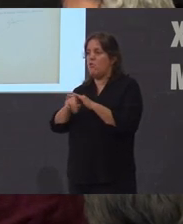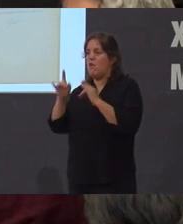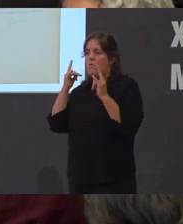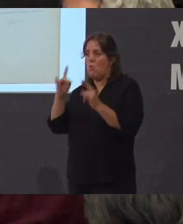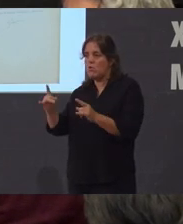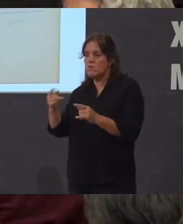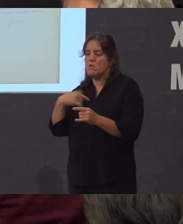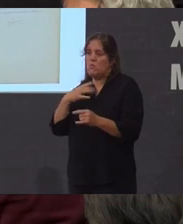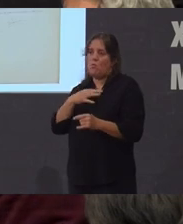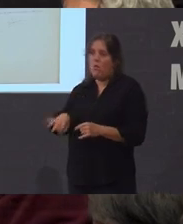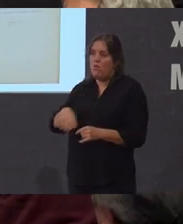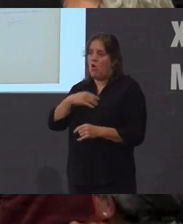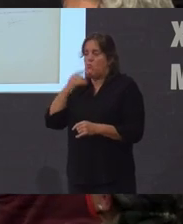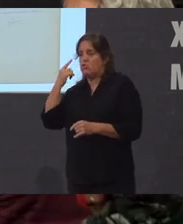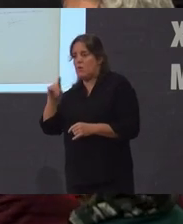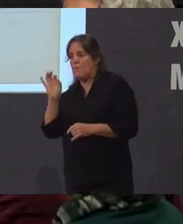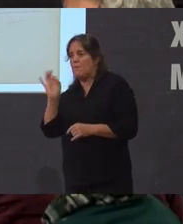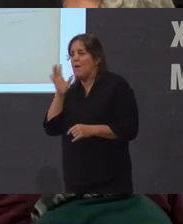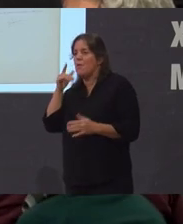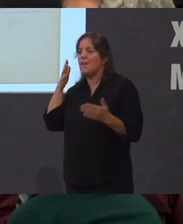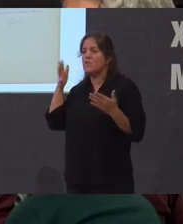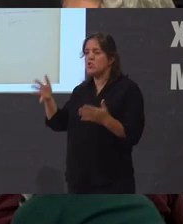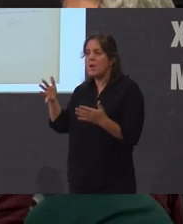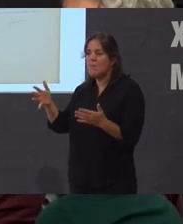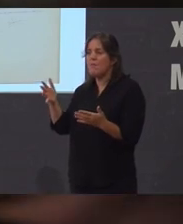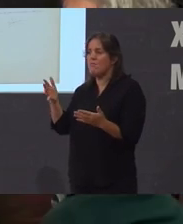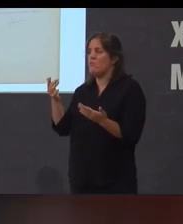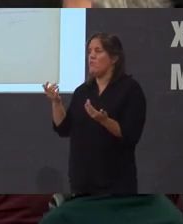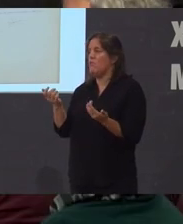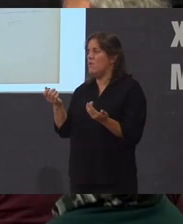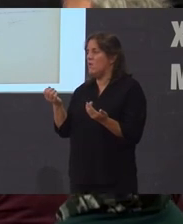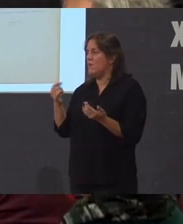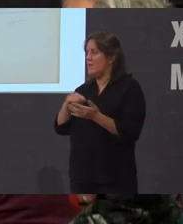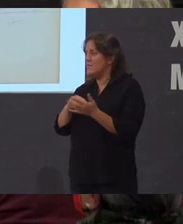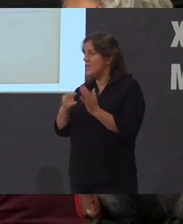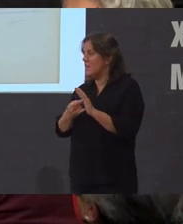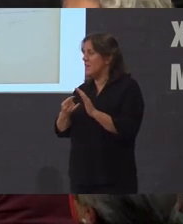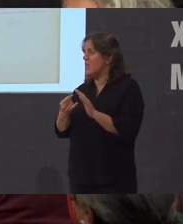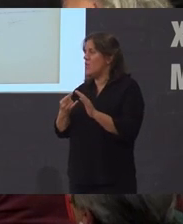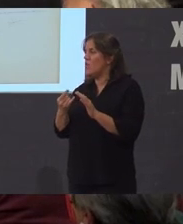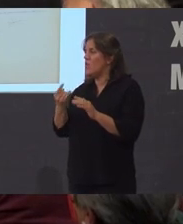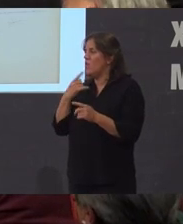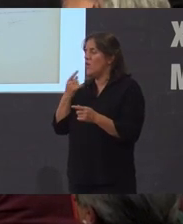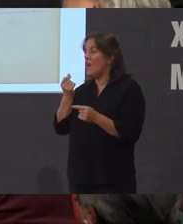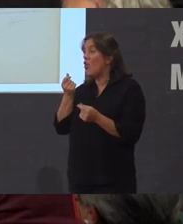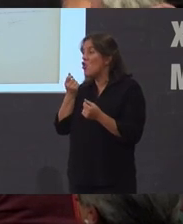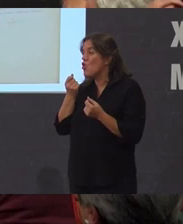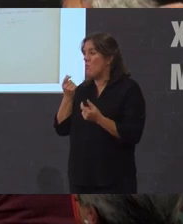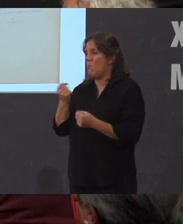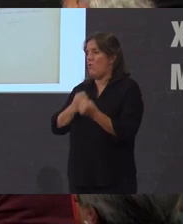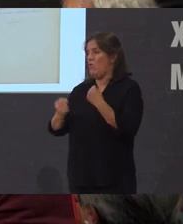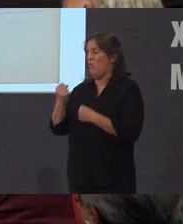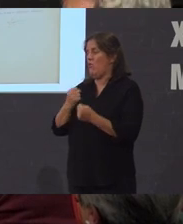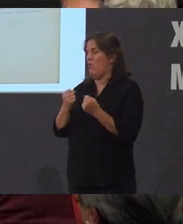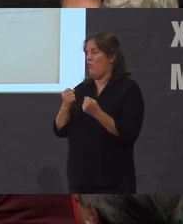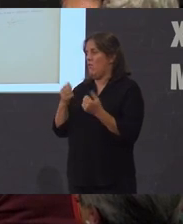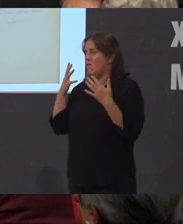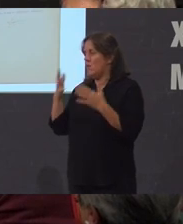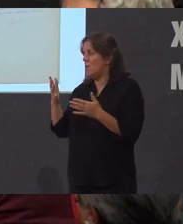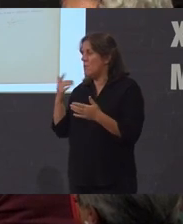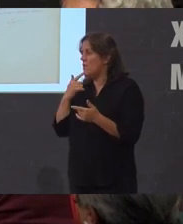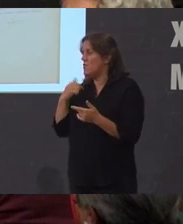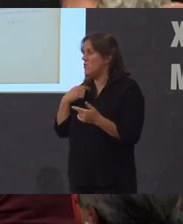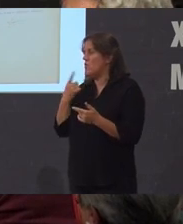saben. Pero o asesoramento de fondo técnico, etc., e económico incluso, eso non